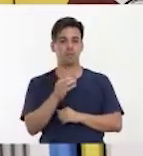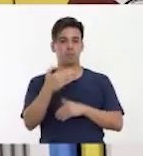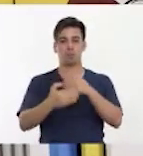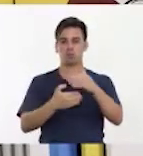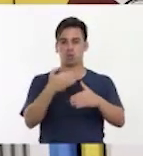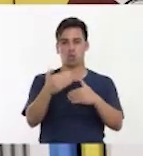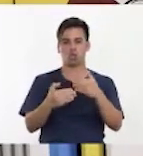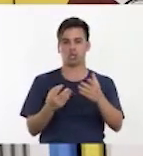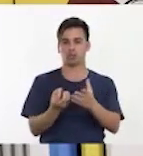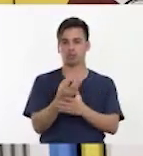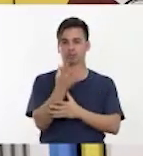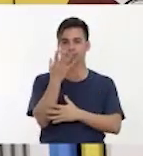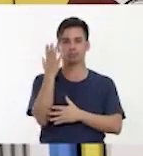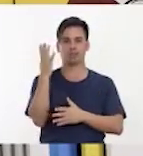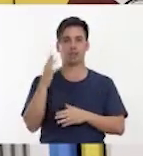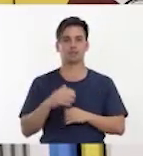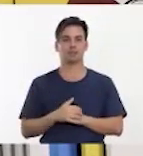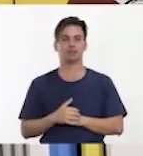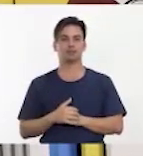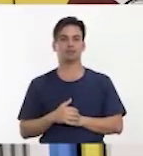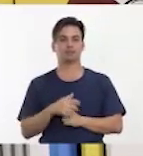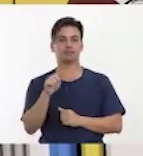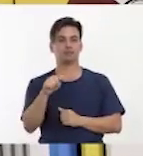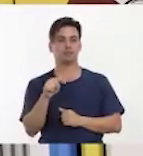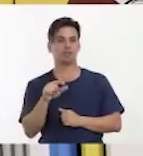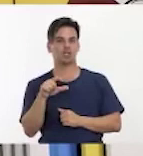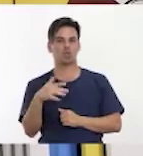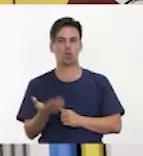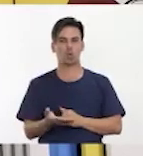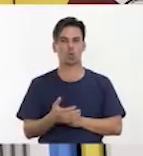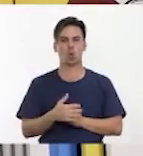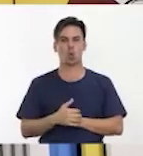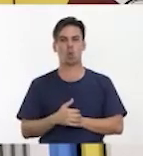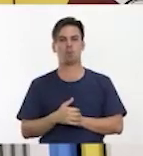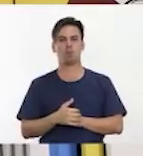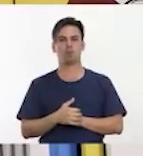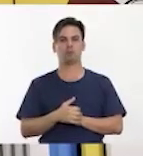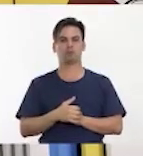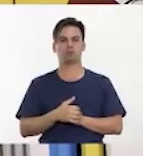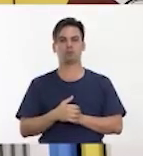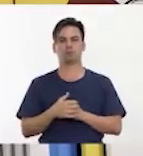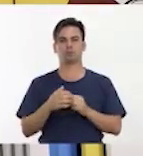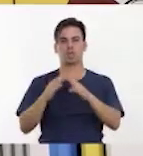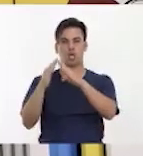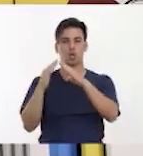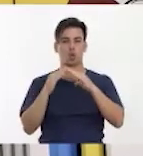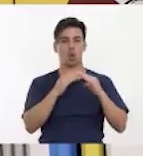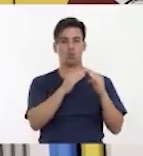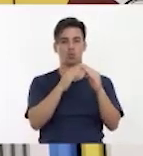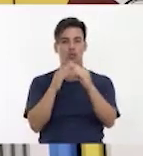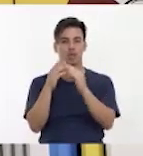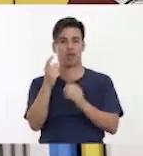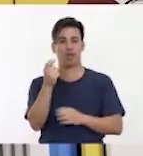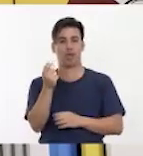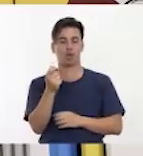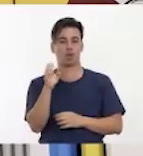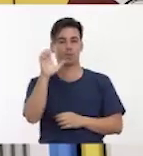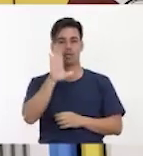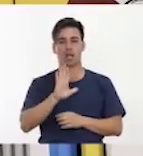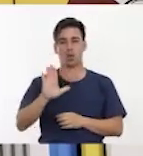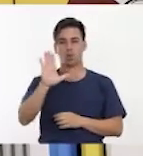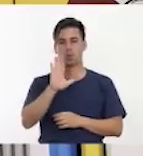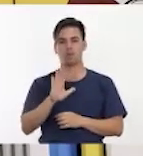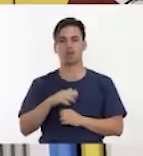se va dando, desde la conformación de la Comunidad Económica Europea hasta la